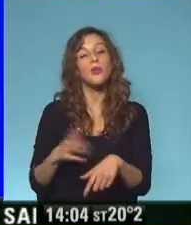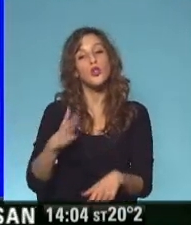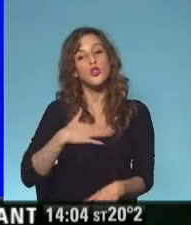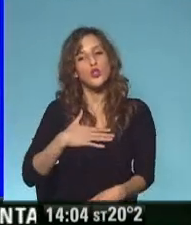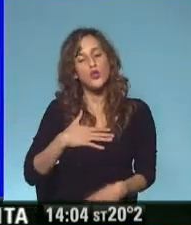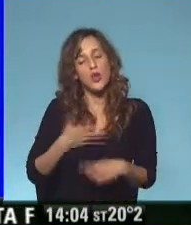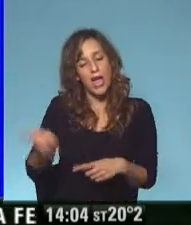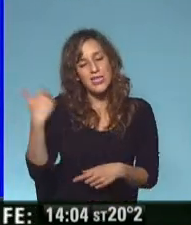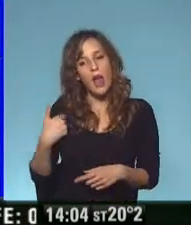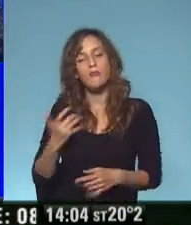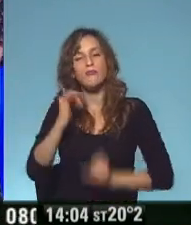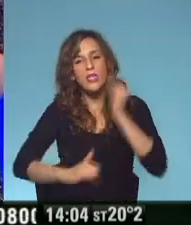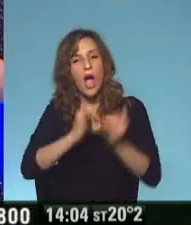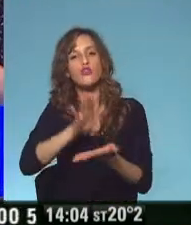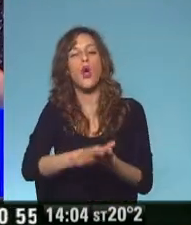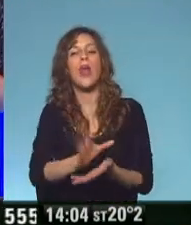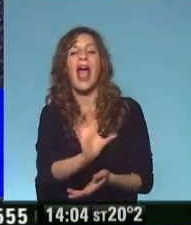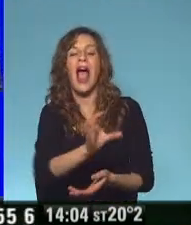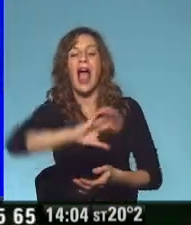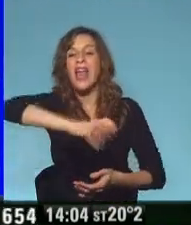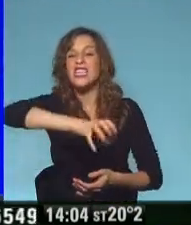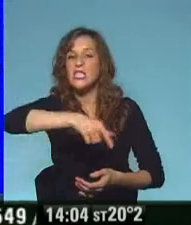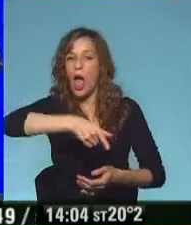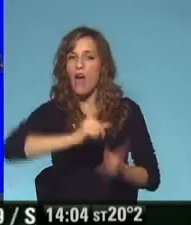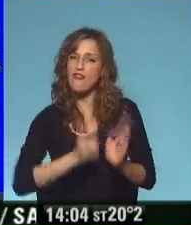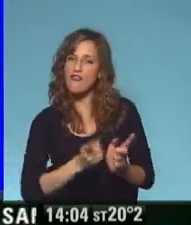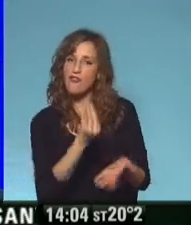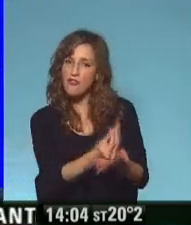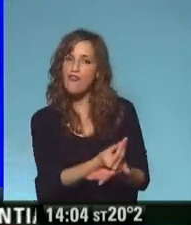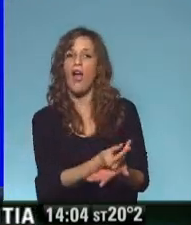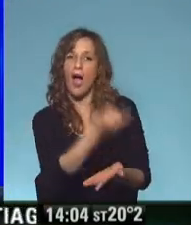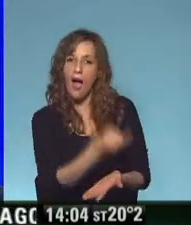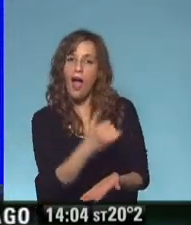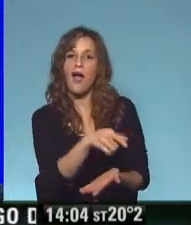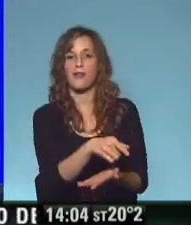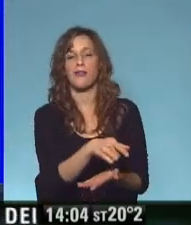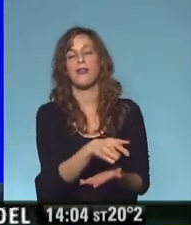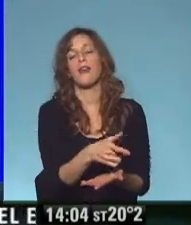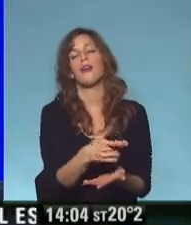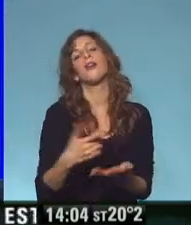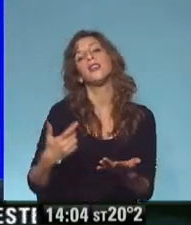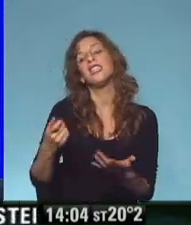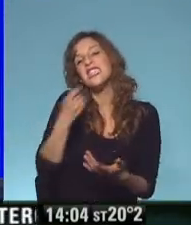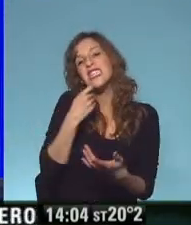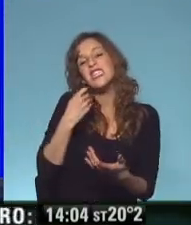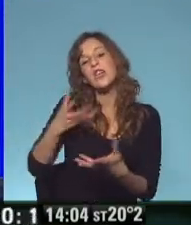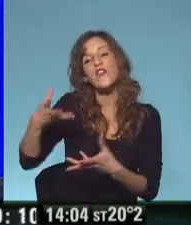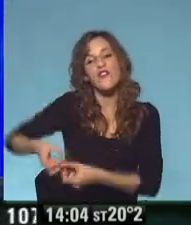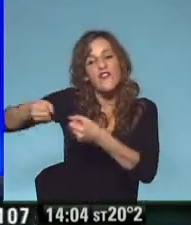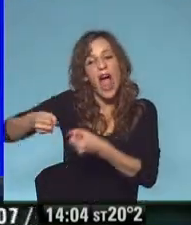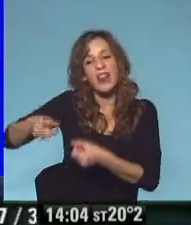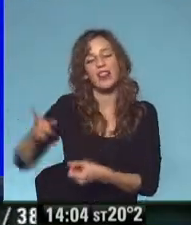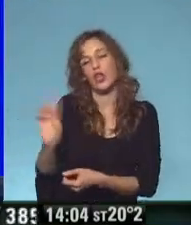Me acuerdo que había que fijarse en la canilla y Emi nos explicaba que no nos podíamos que orientar con el balde. Y no, porque el balde se movía.